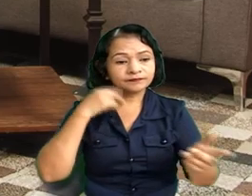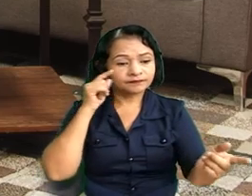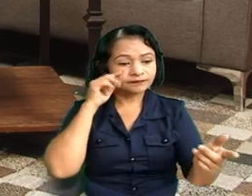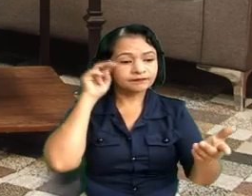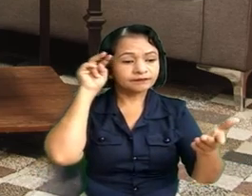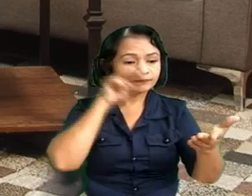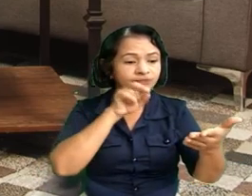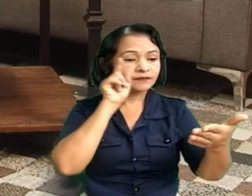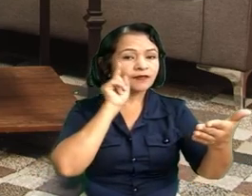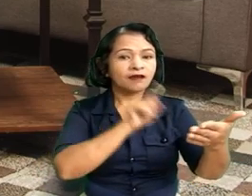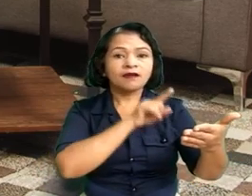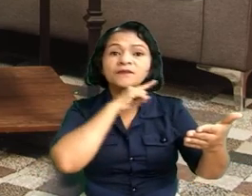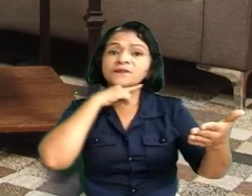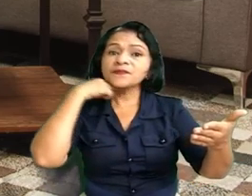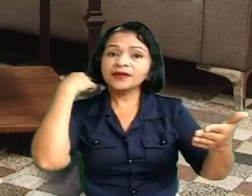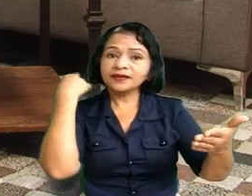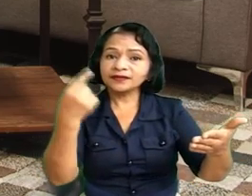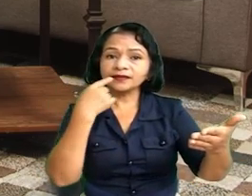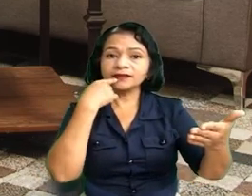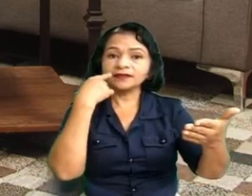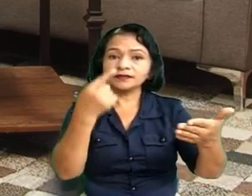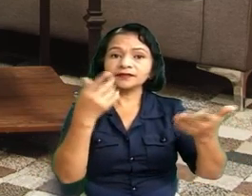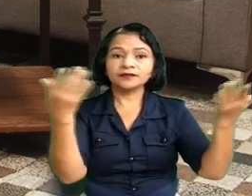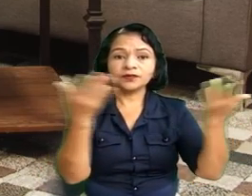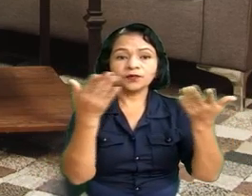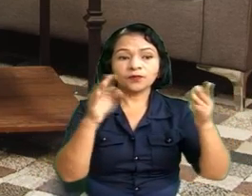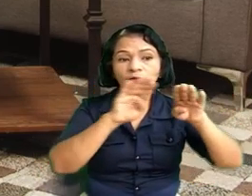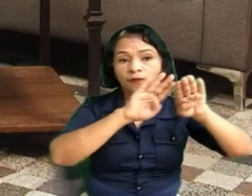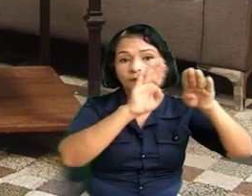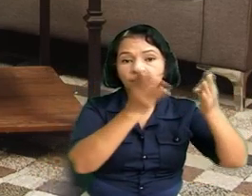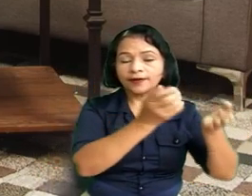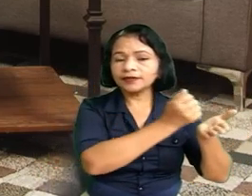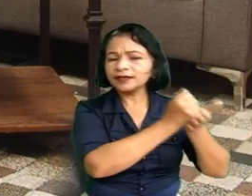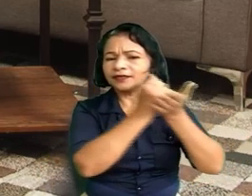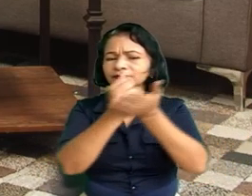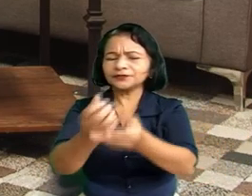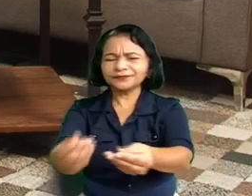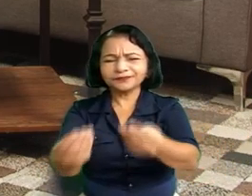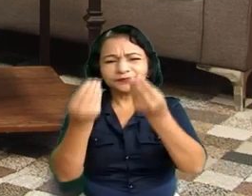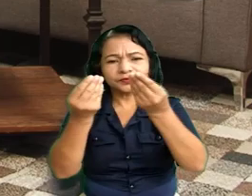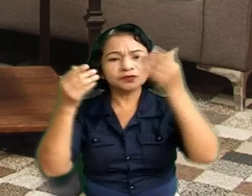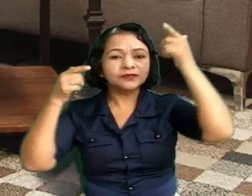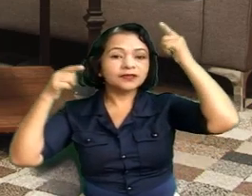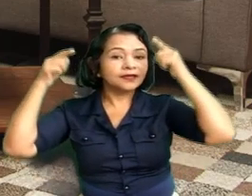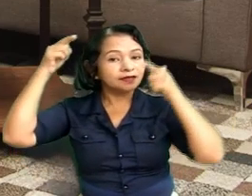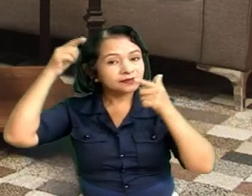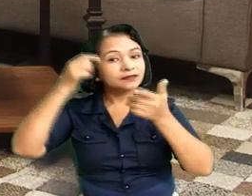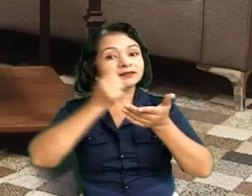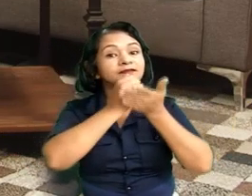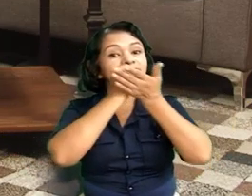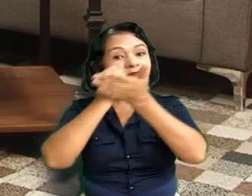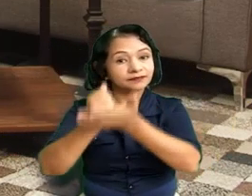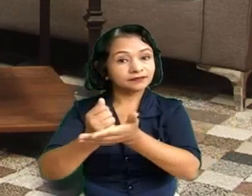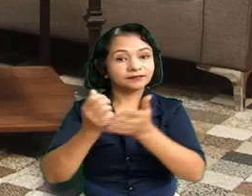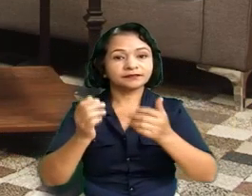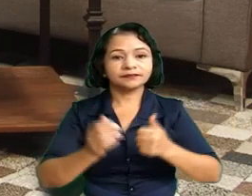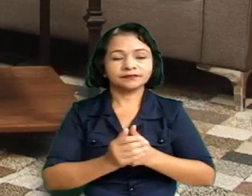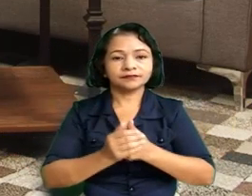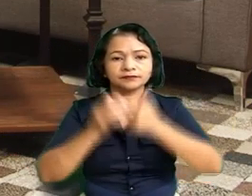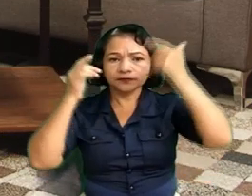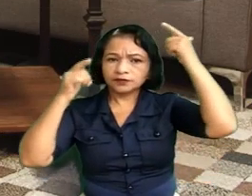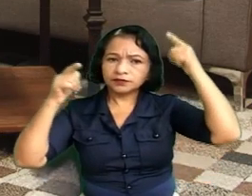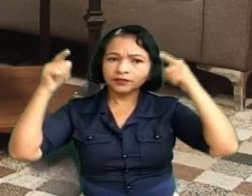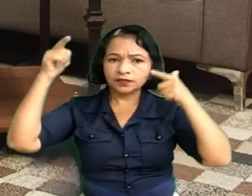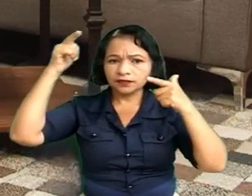encontramos documentos que citan el heroísmo de Blanca Arauz. El general Sandino no la